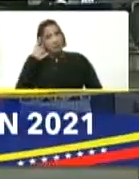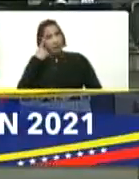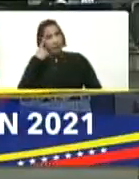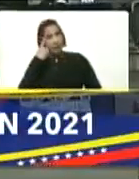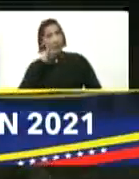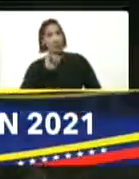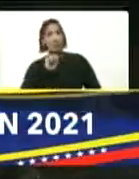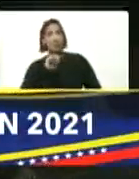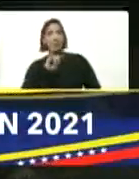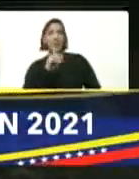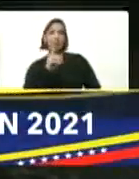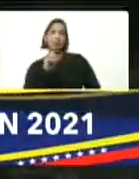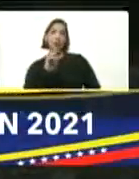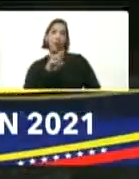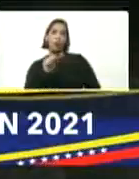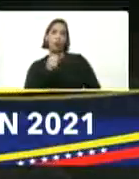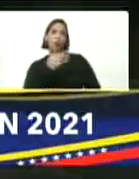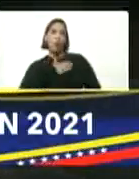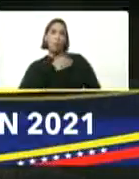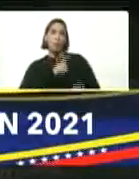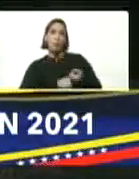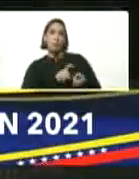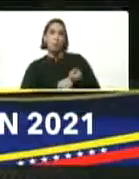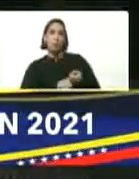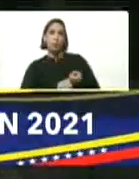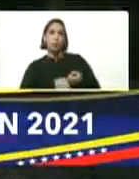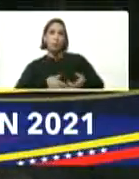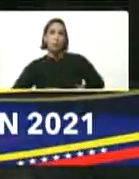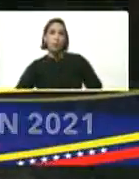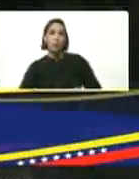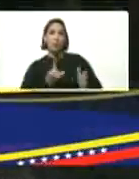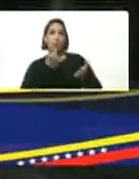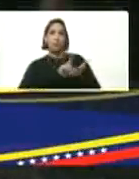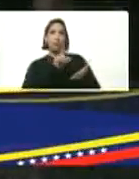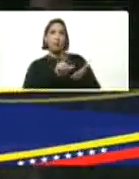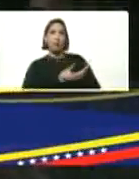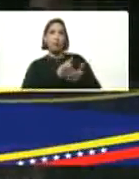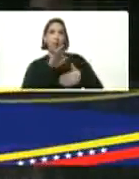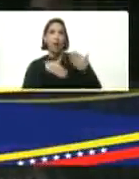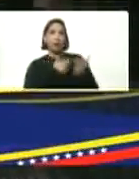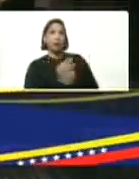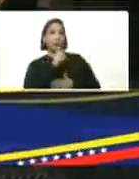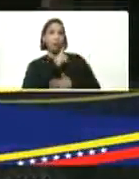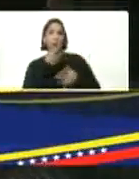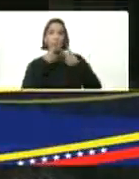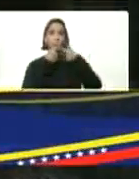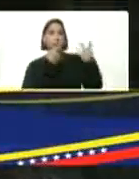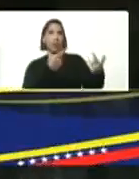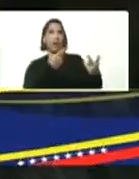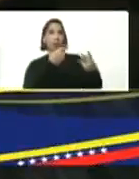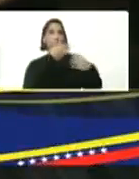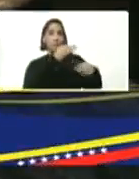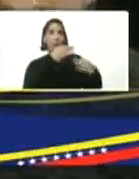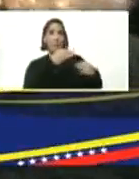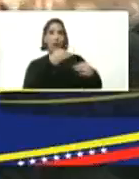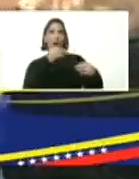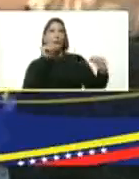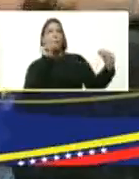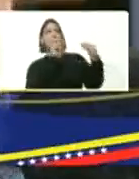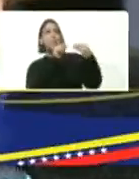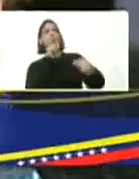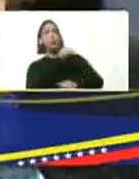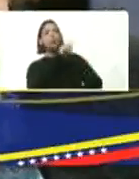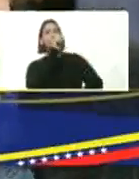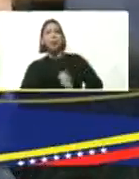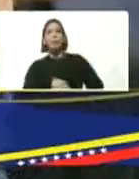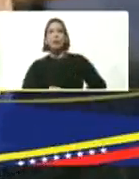Isidoro Duarte, mi esposo, dice que un libro no ha nacido hasta que no ha sido publicado en papel. De acuerdo. Punto a favor de María